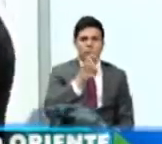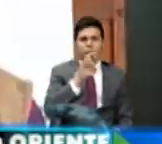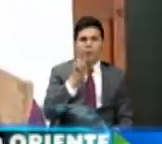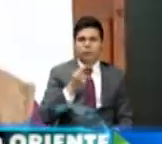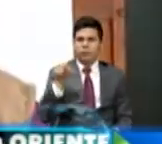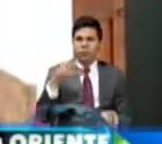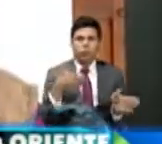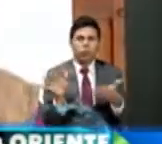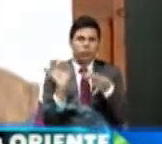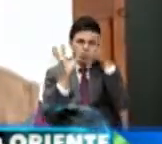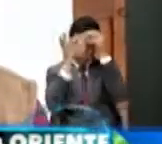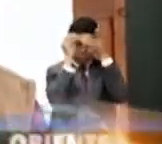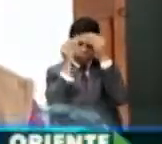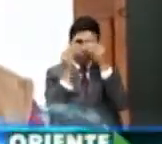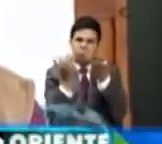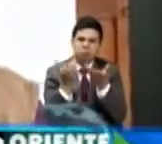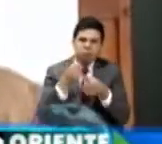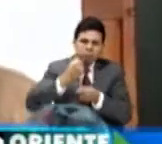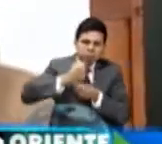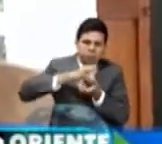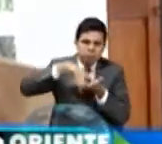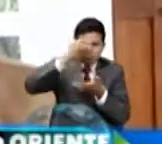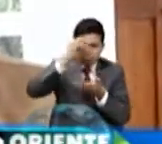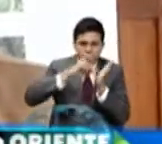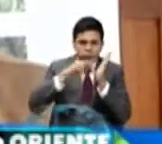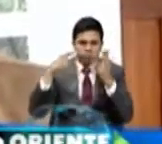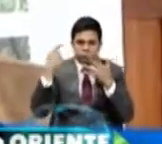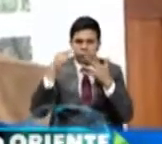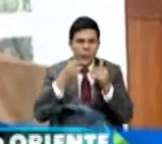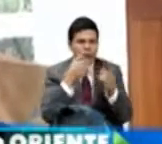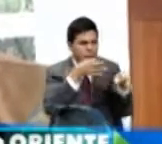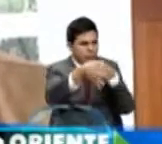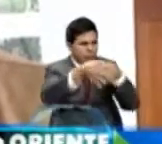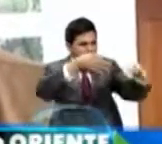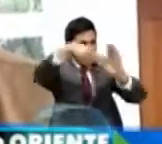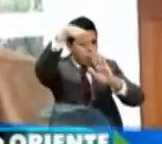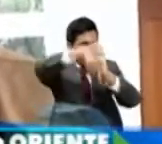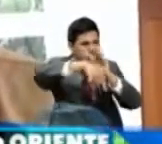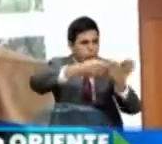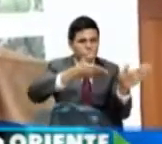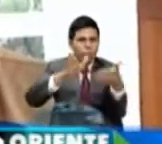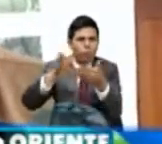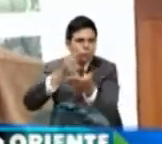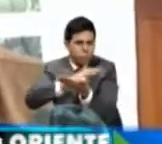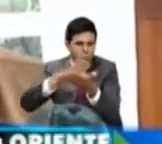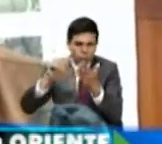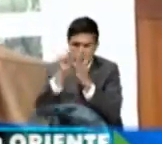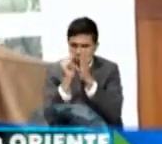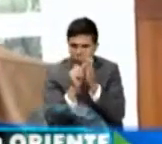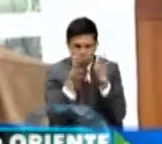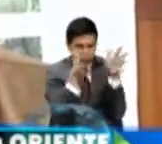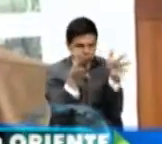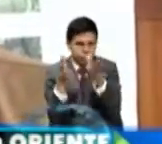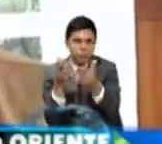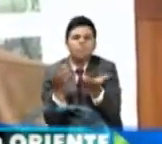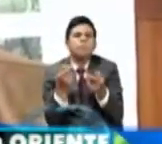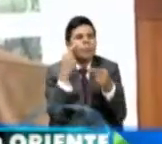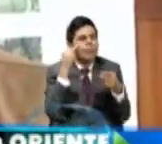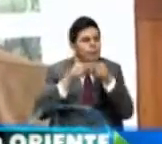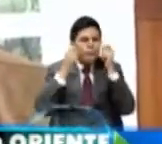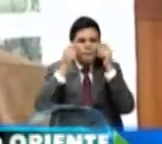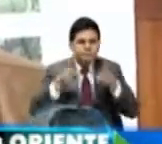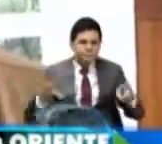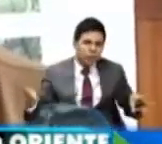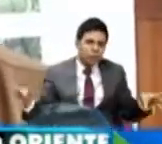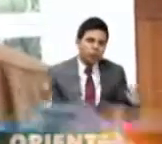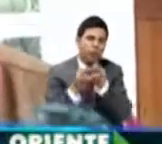viene trabajando la parte de alfabetización digital, que es un programa totalmente gratuito, dirigido a toda la población, en